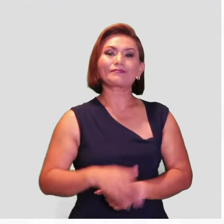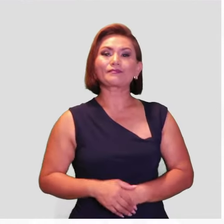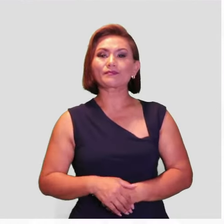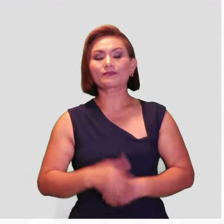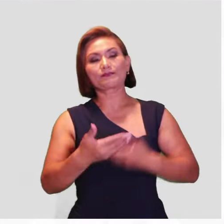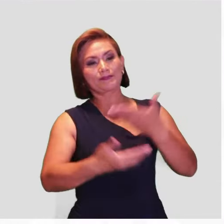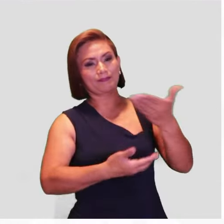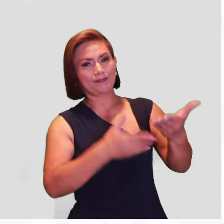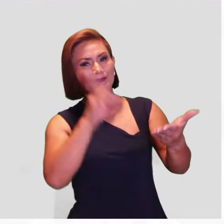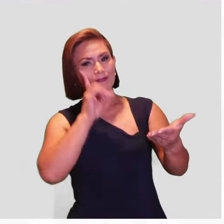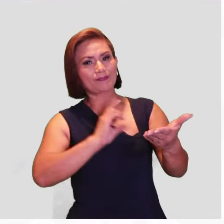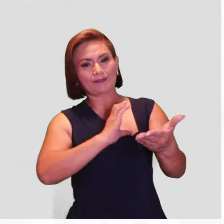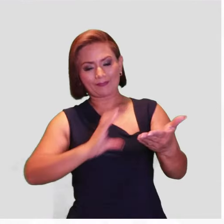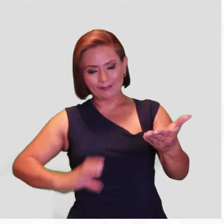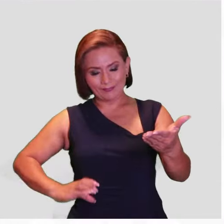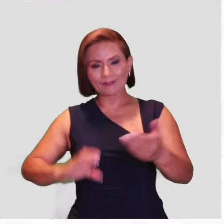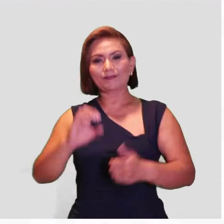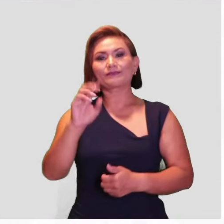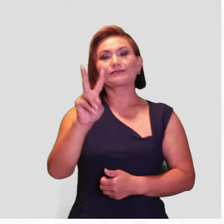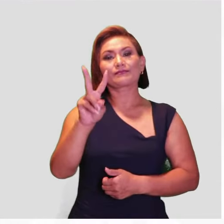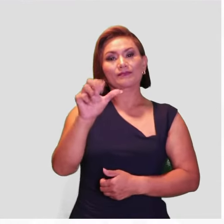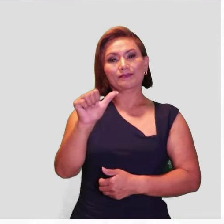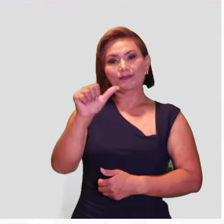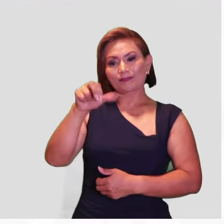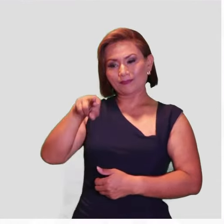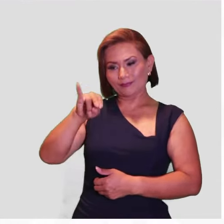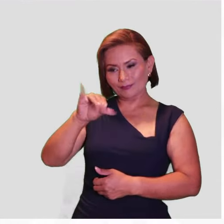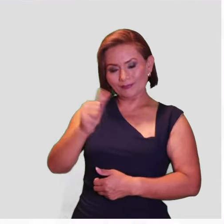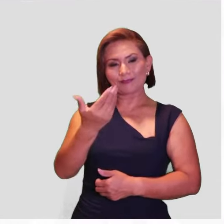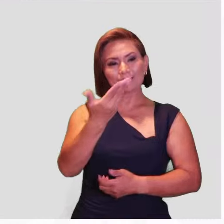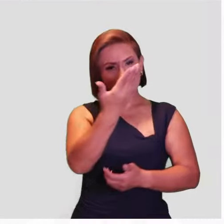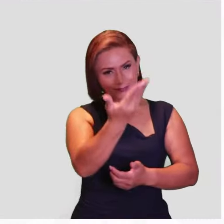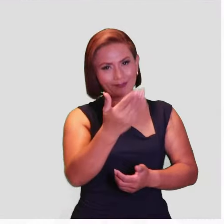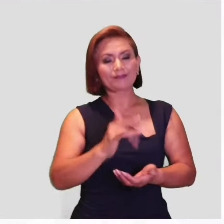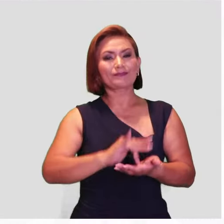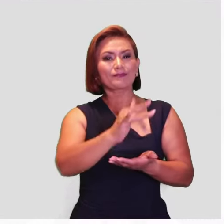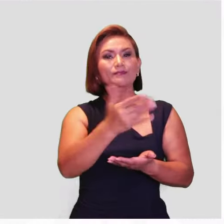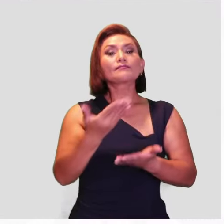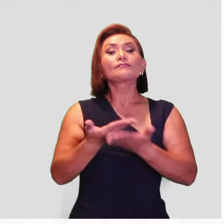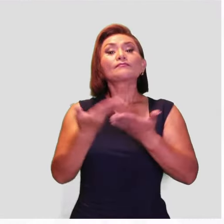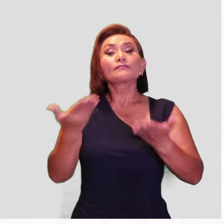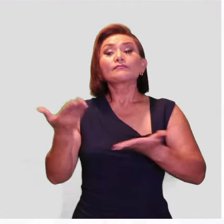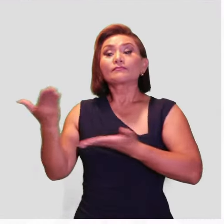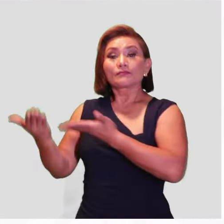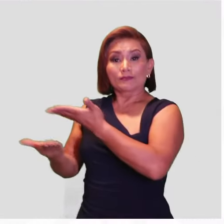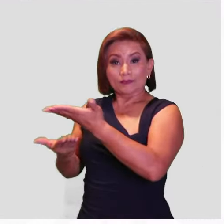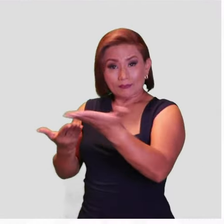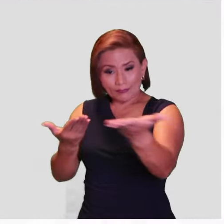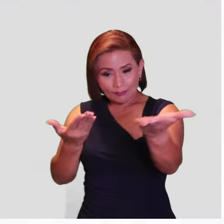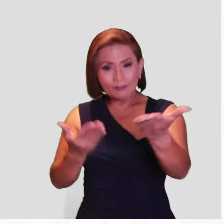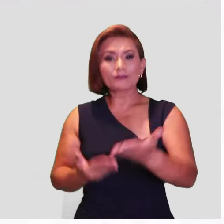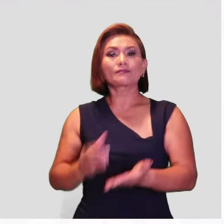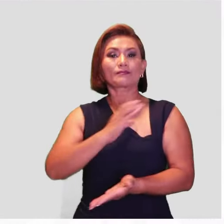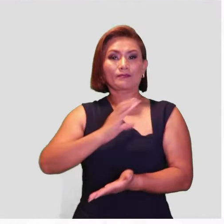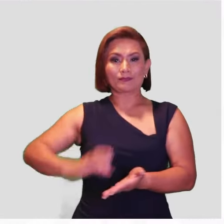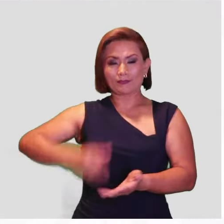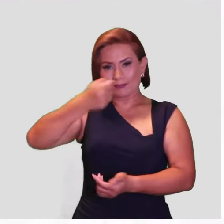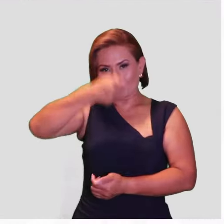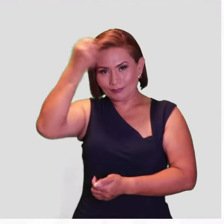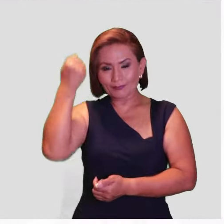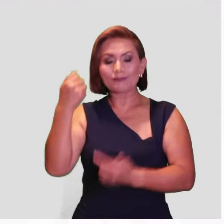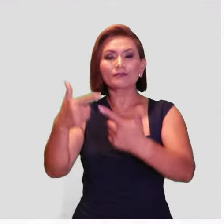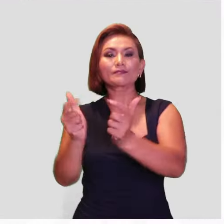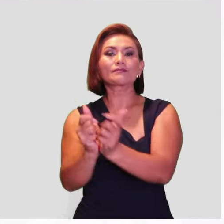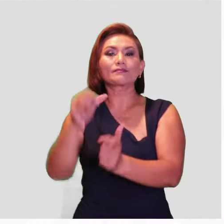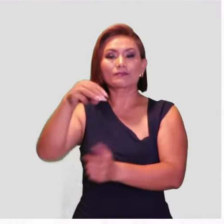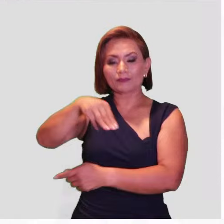gracias, candidata Vania Camacho Galván, candidata del PRI. Cedemos a continuación el uso de la voz al candidato del partido